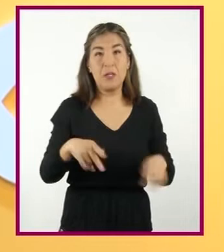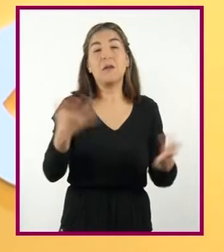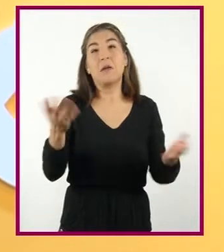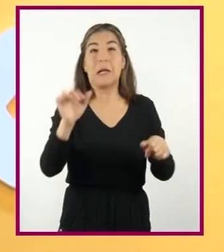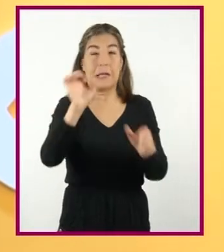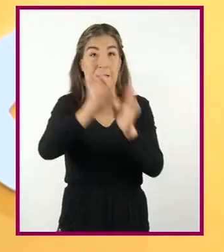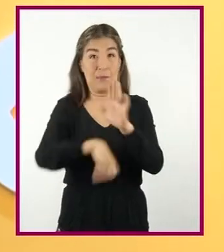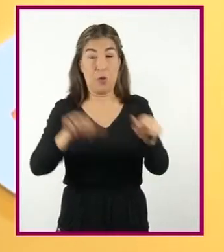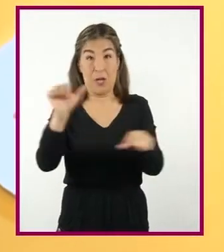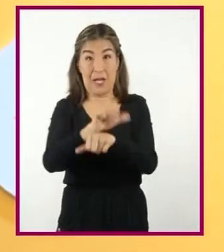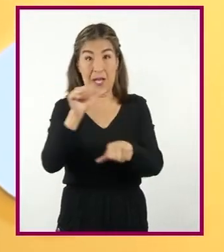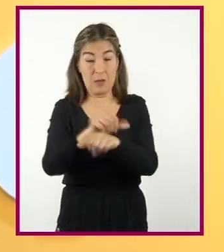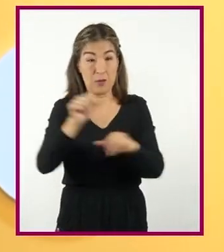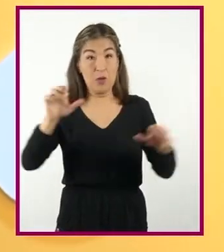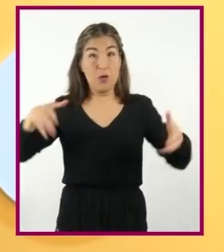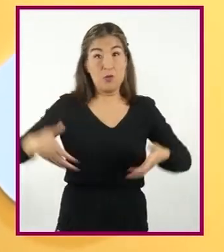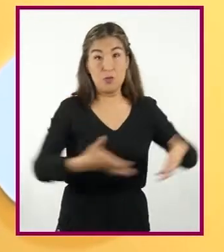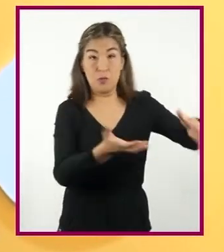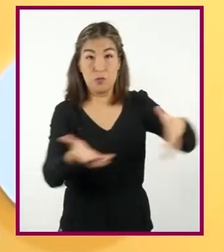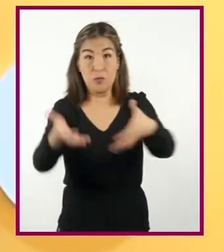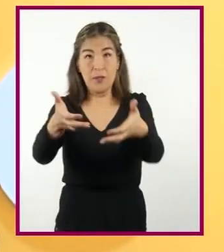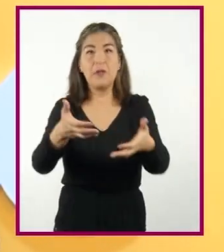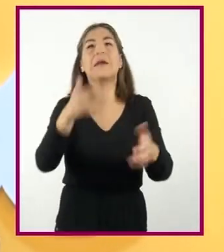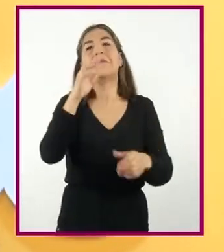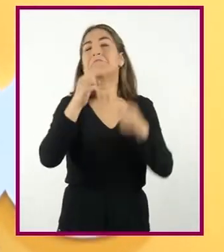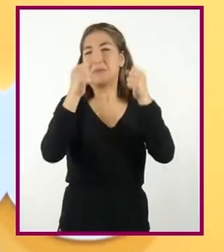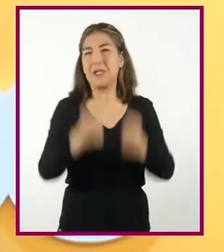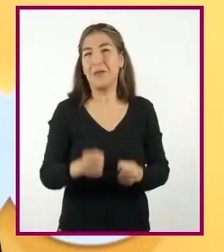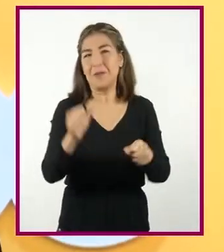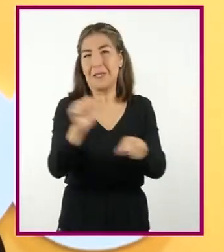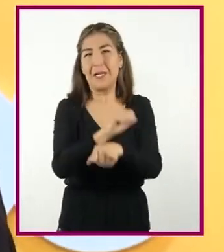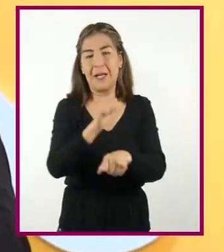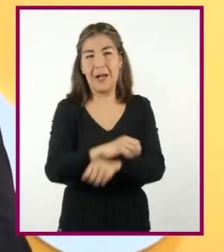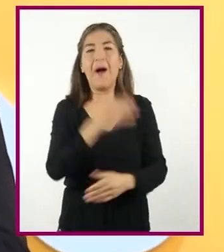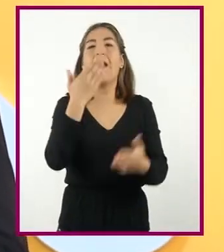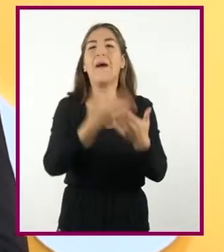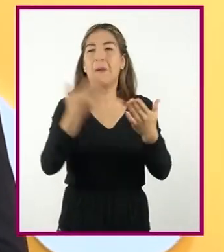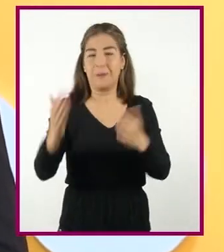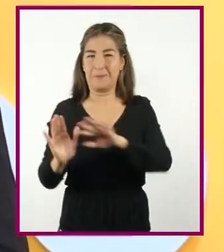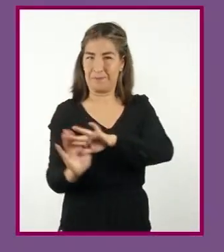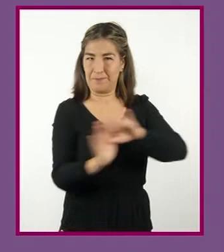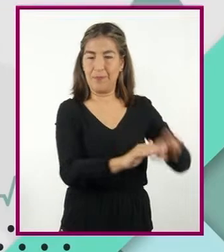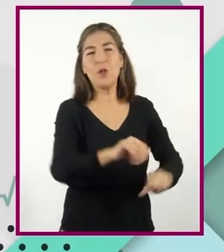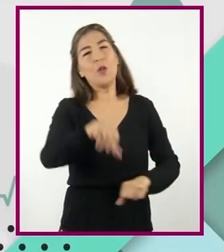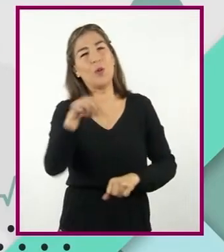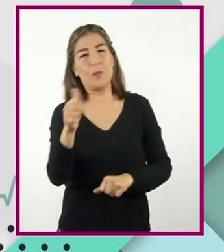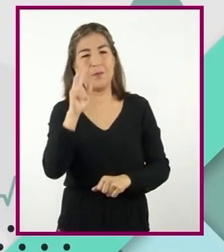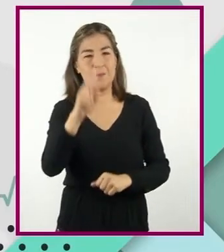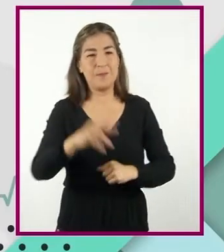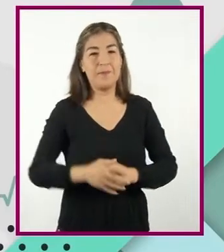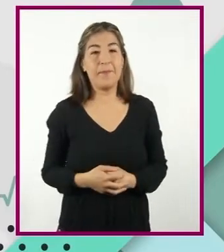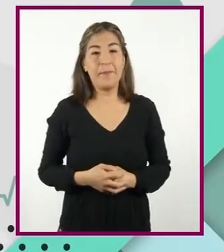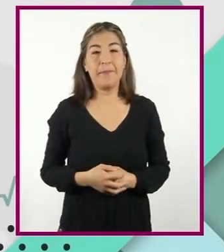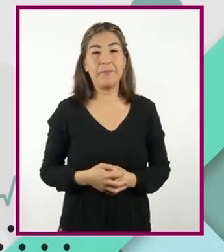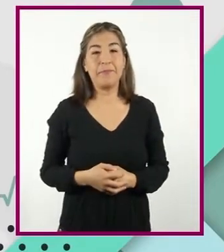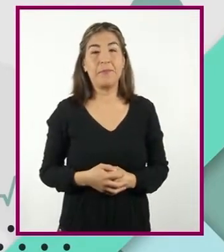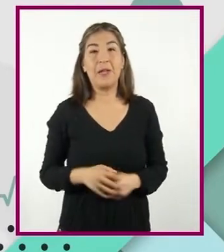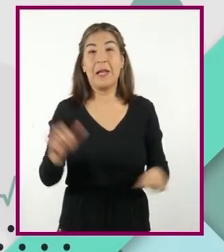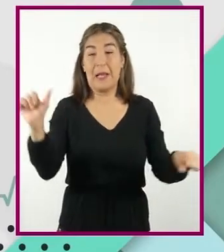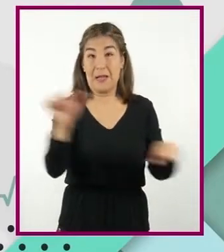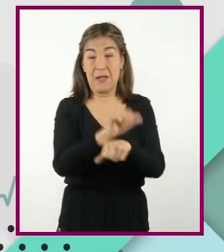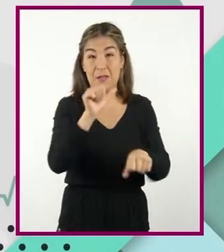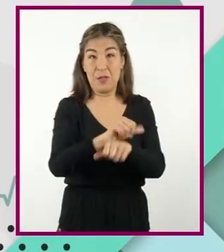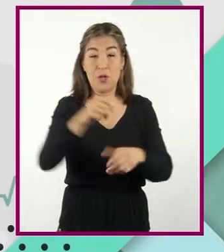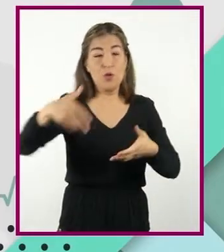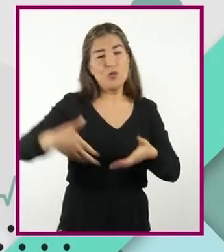carretera es un auto seguro. Ahora, consideremos el siguiente caso particular. Un automóvil que viaja en